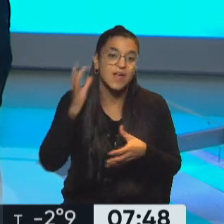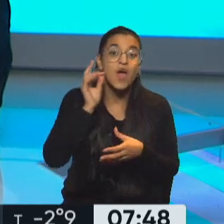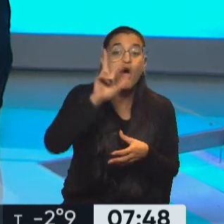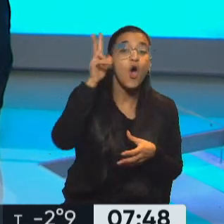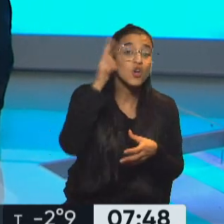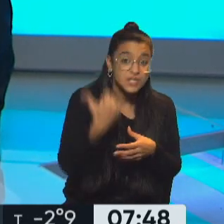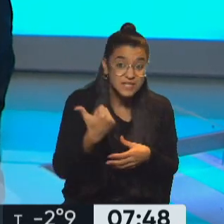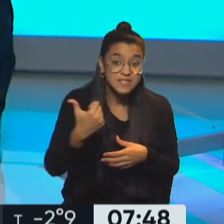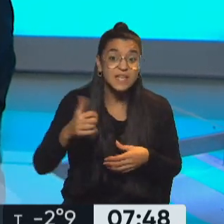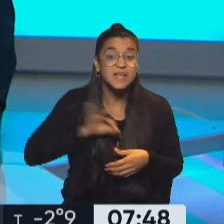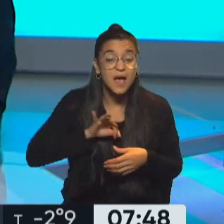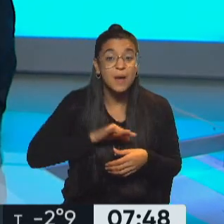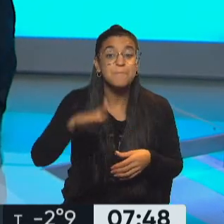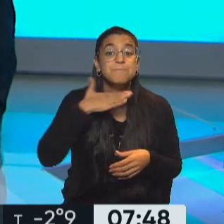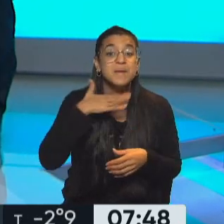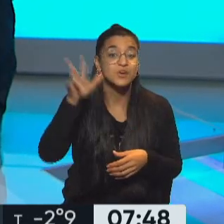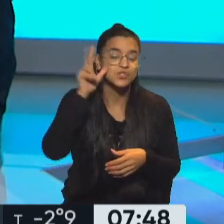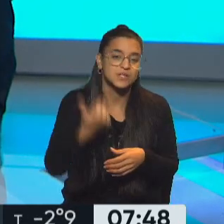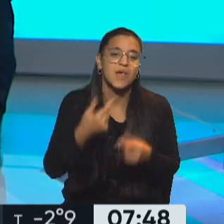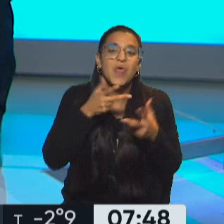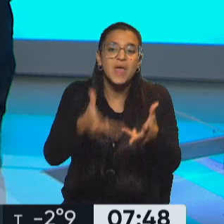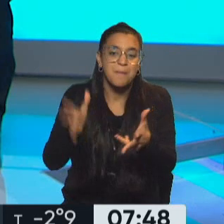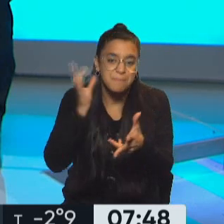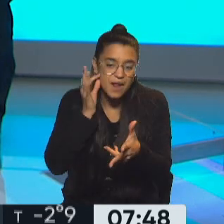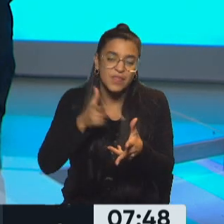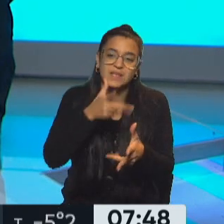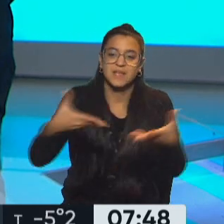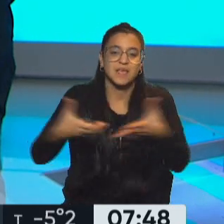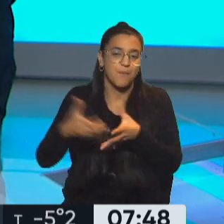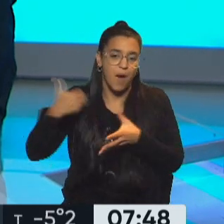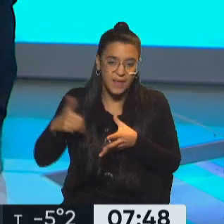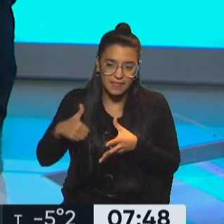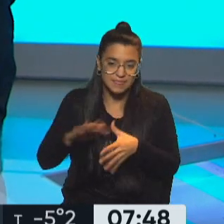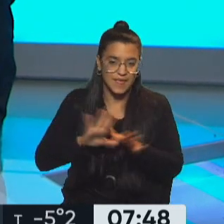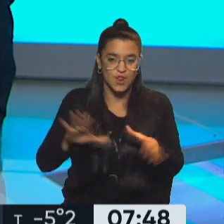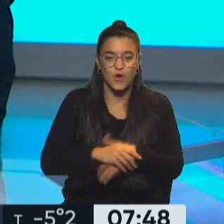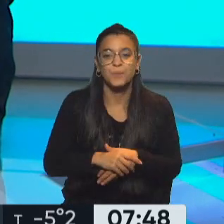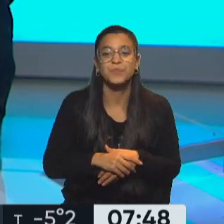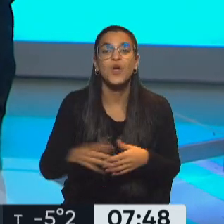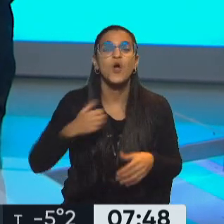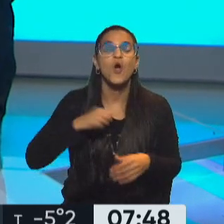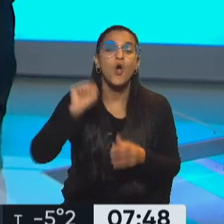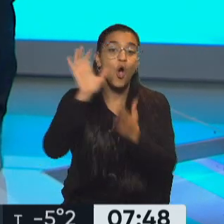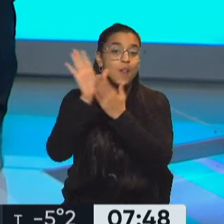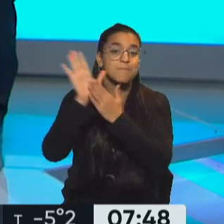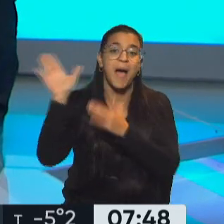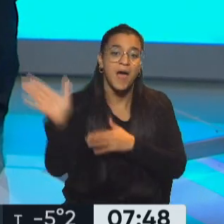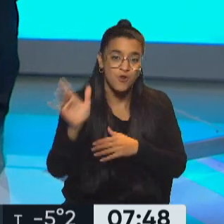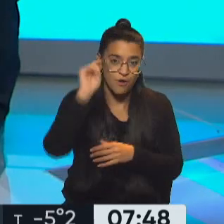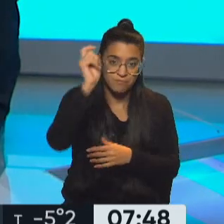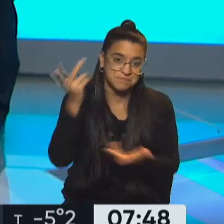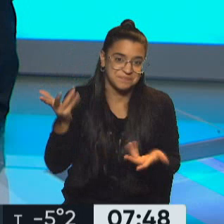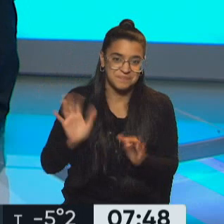estamos hablando de maradona era decir seleccionar gente gratis y no hasta el gol con la mano le cobraron y